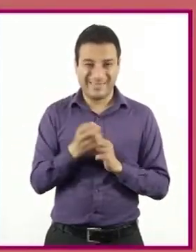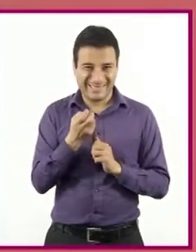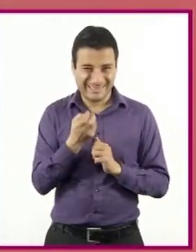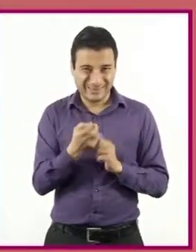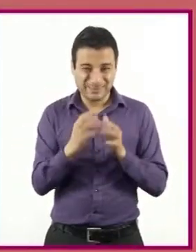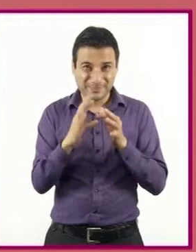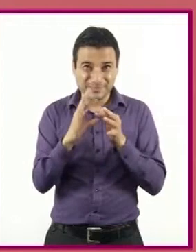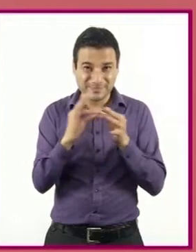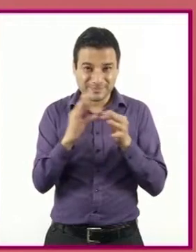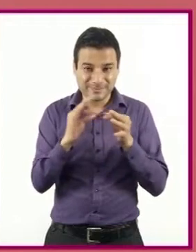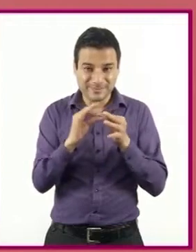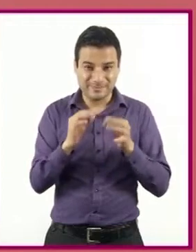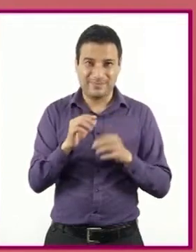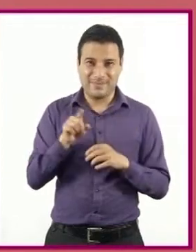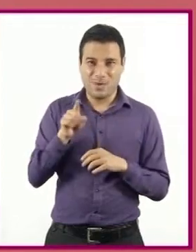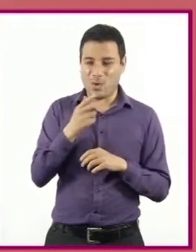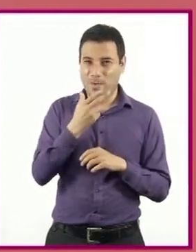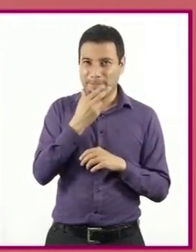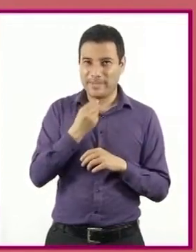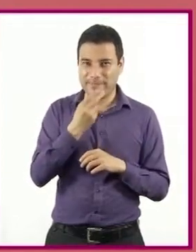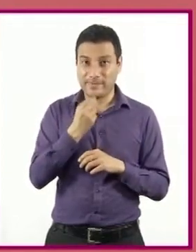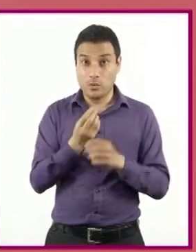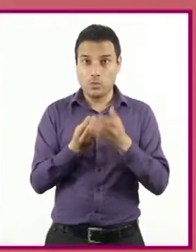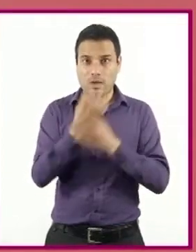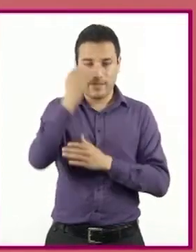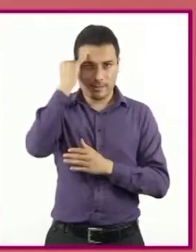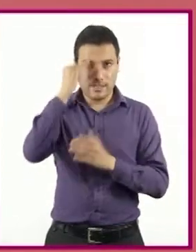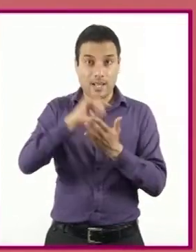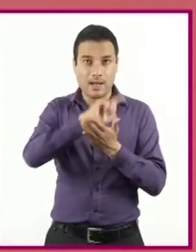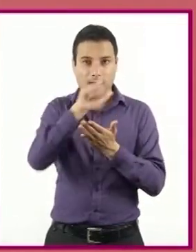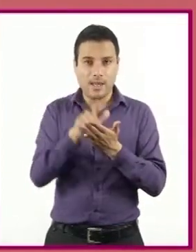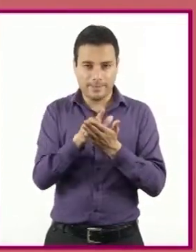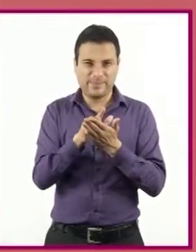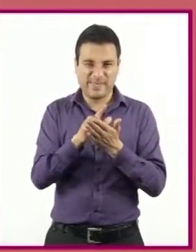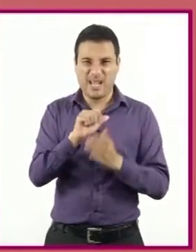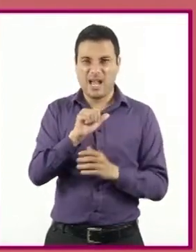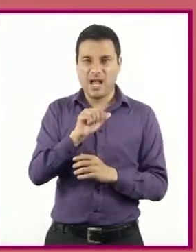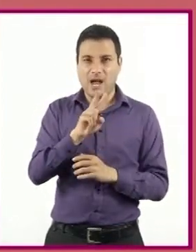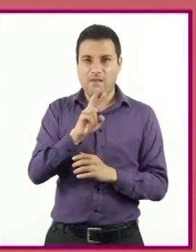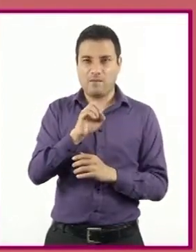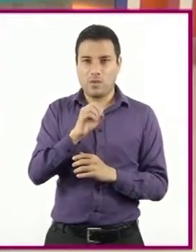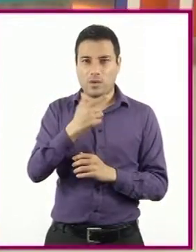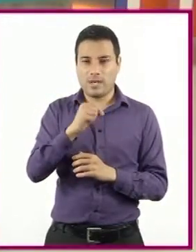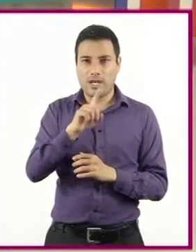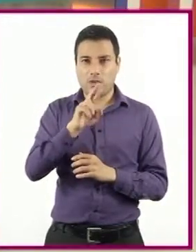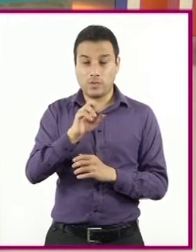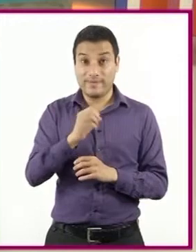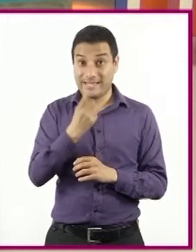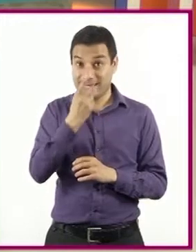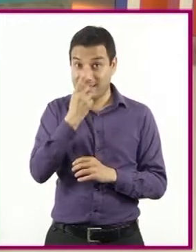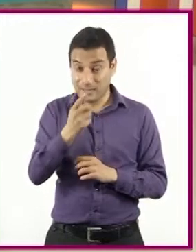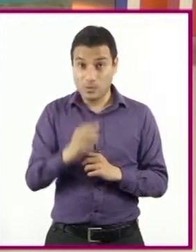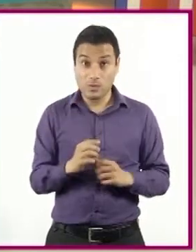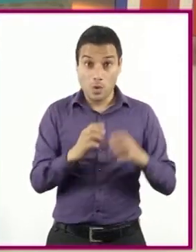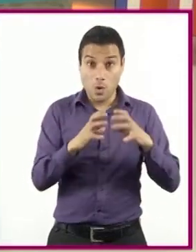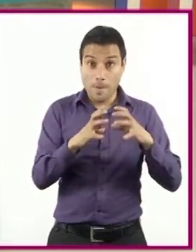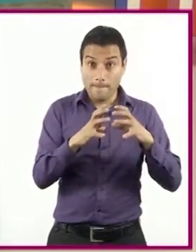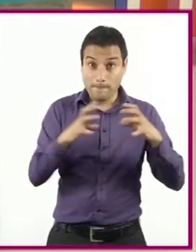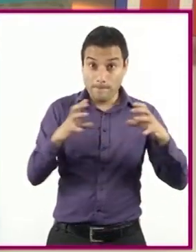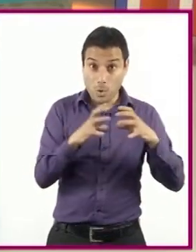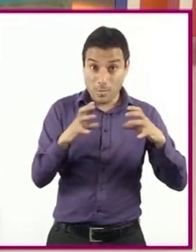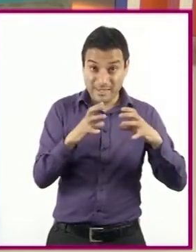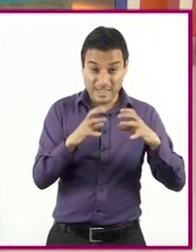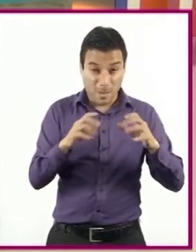afirmaciones, Avogadro establece una ley que lleva su nombre y argumenta que volúmenes iguales en distintas